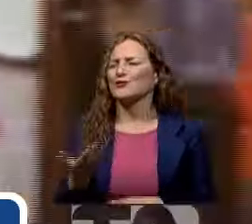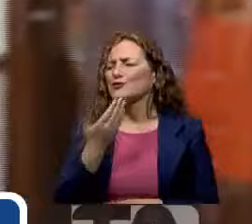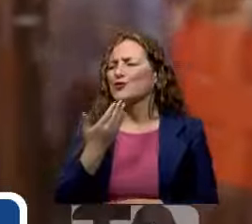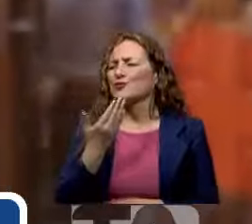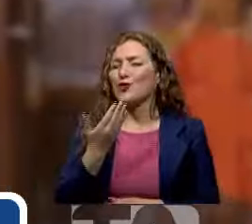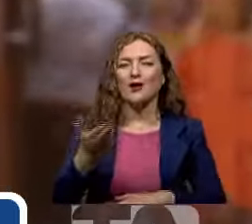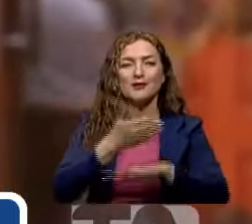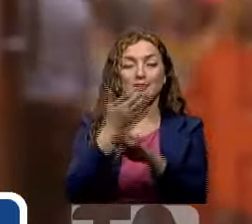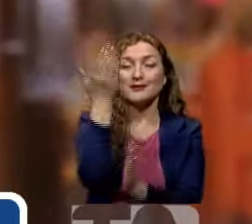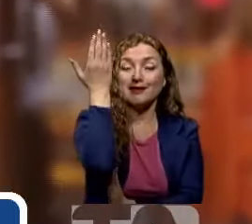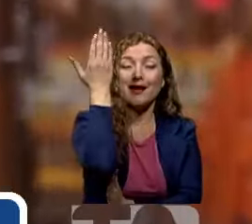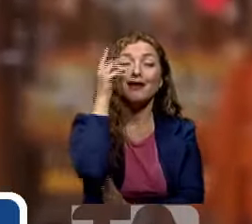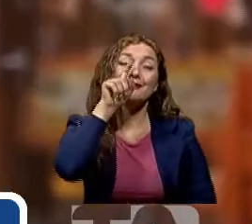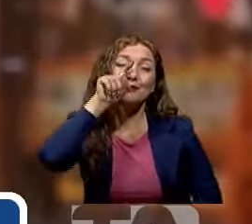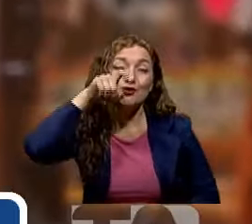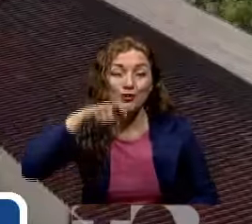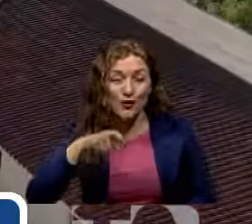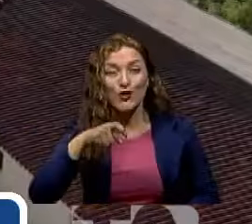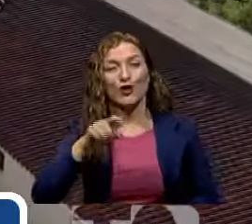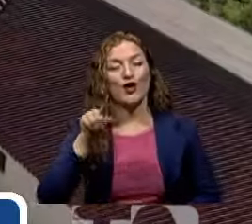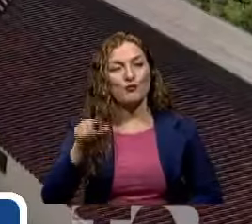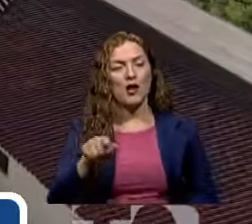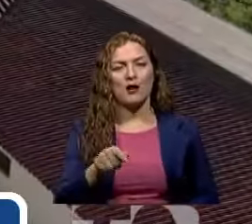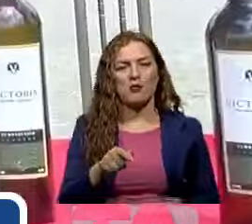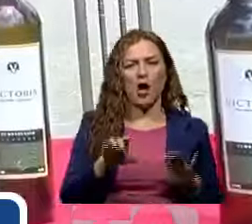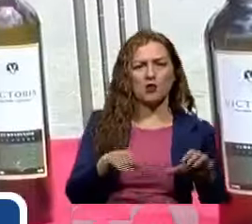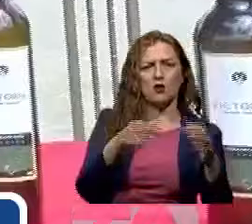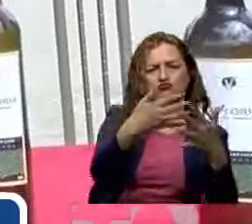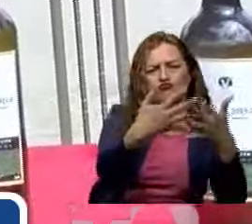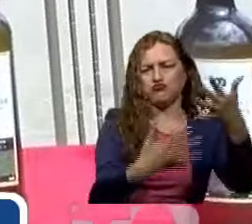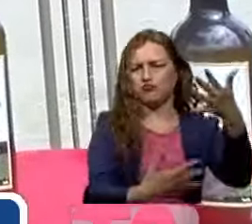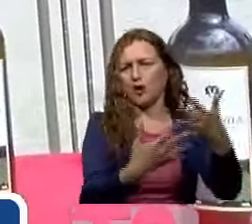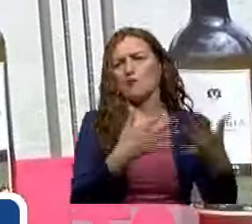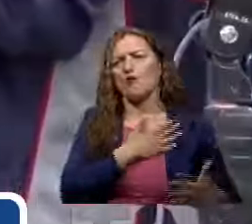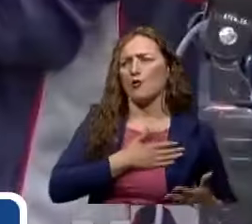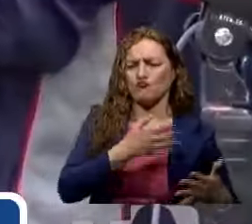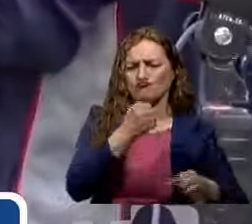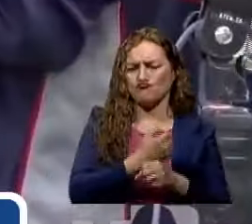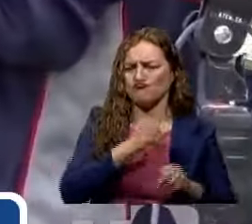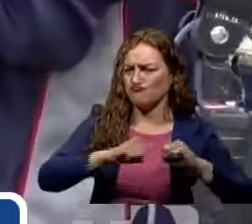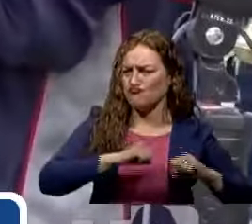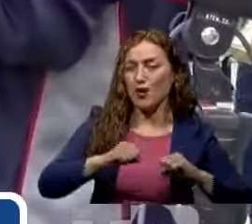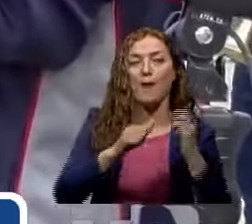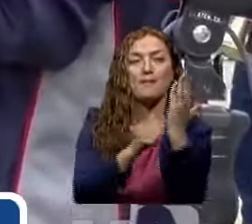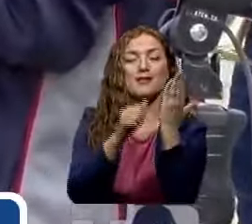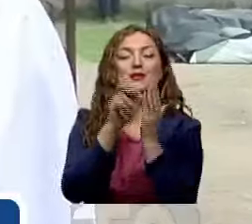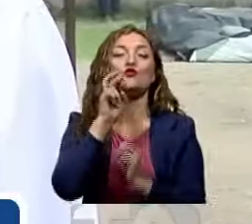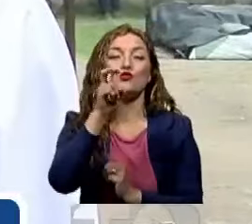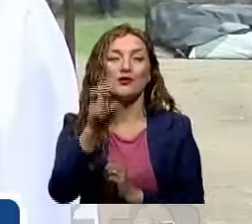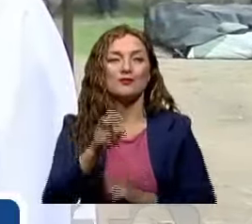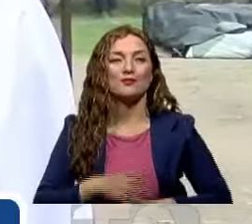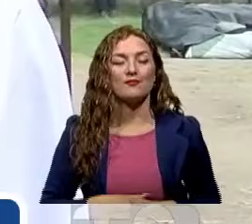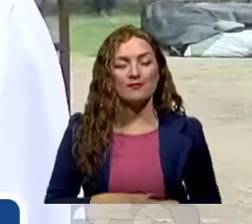luego de que la alcaldía de Azogues demostrara una serie de acciones para recibir esta calificación por parte del Ministerio de Turismo.